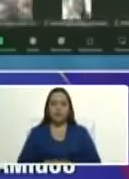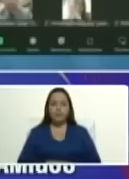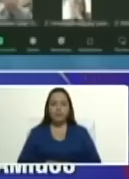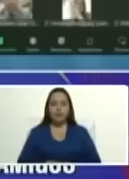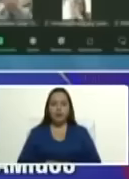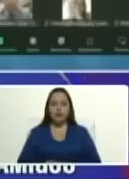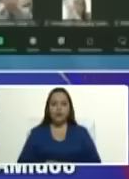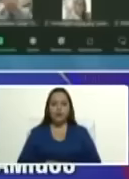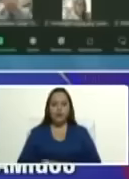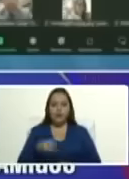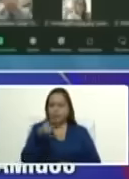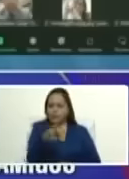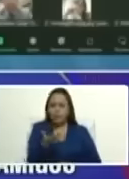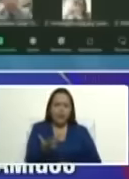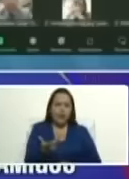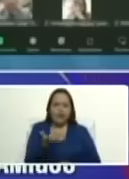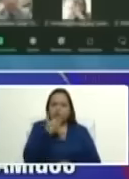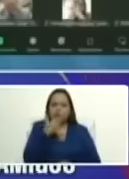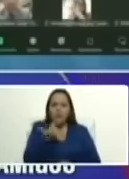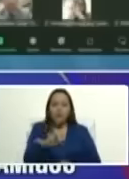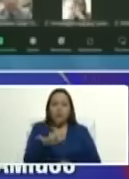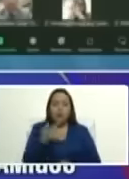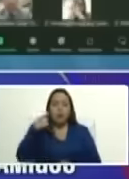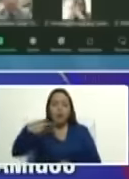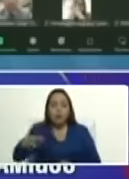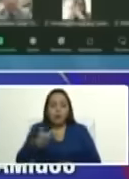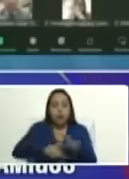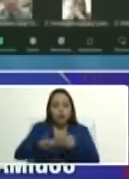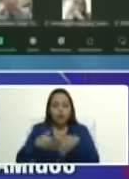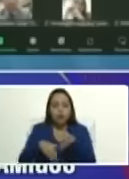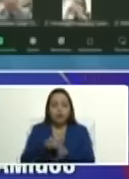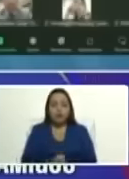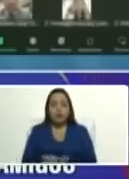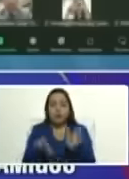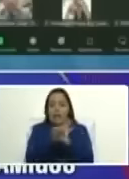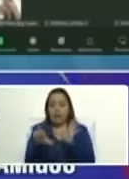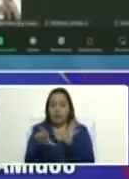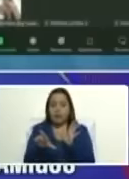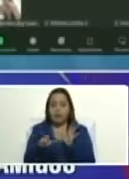Es un exabrupto político, diplomático, jurídico.